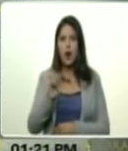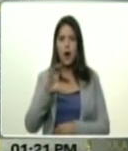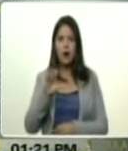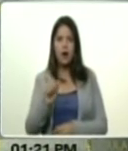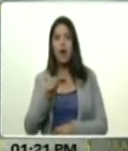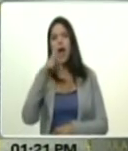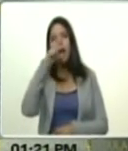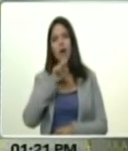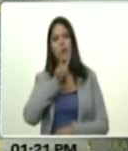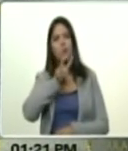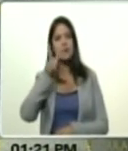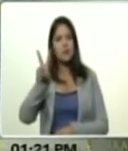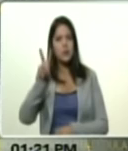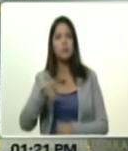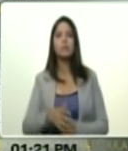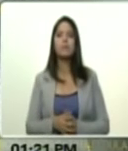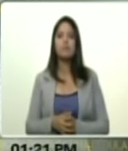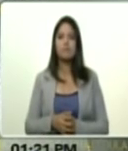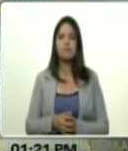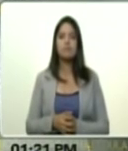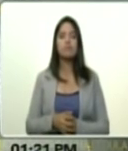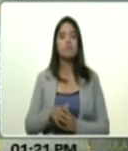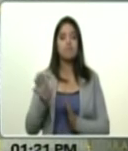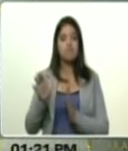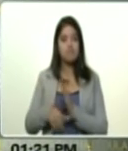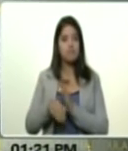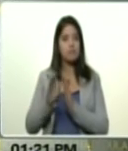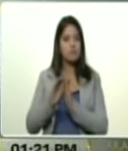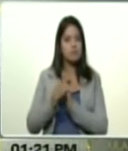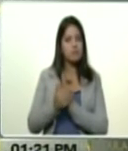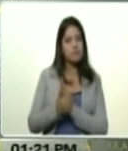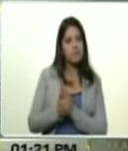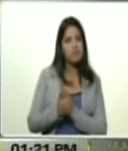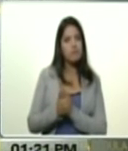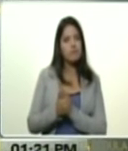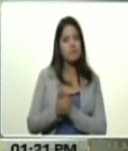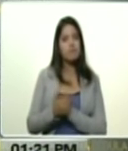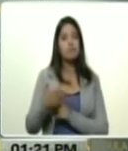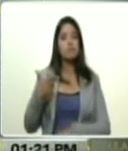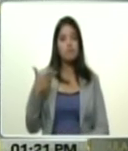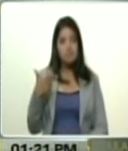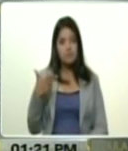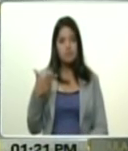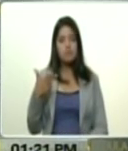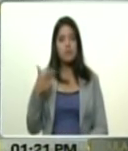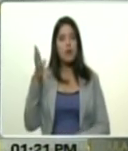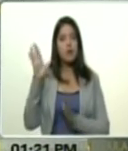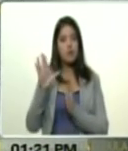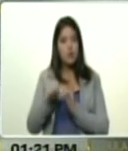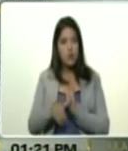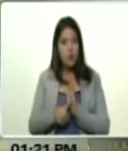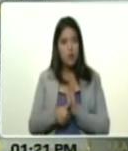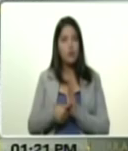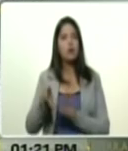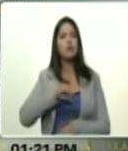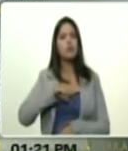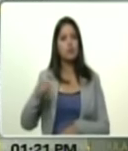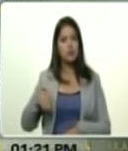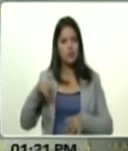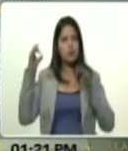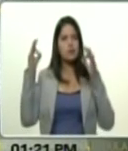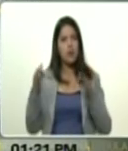de edad, presenta registro por porte, detención, ocultamiento, arma de fuego, delito de hurto, y estamos seguros que ha